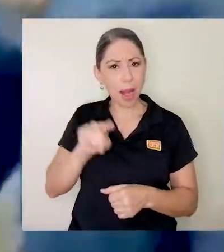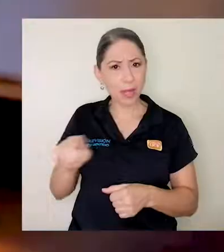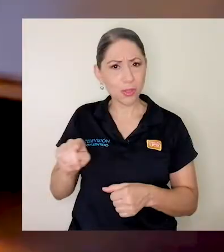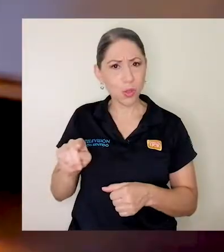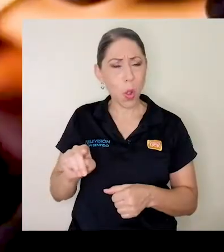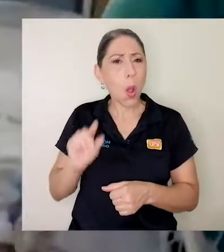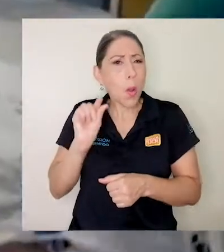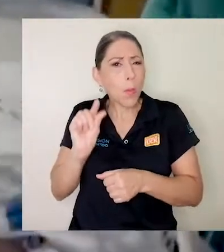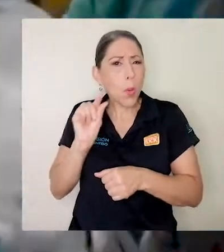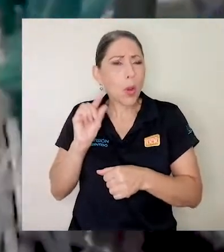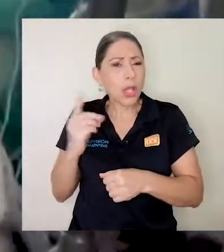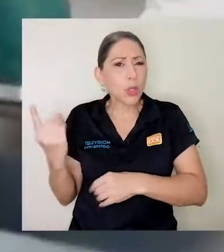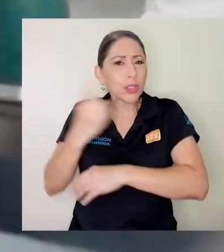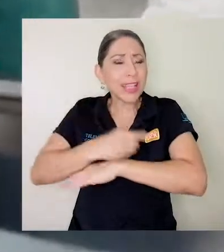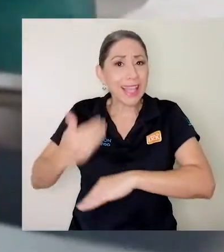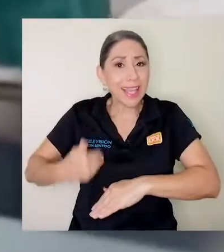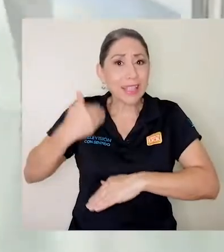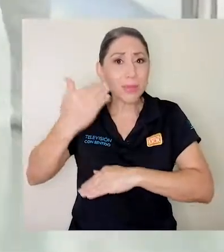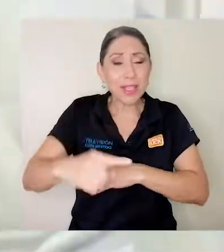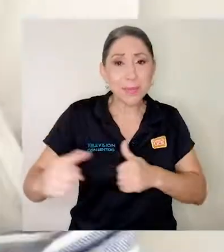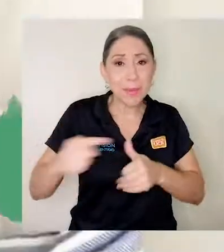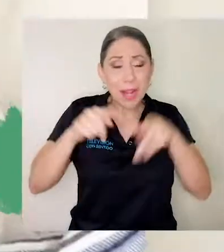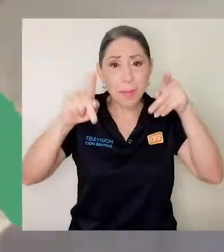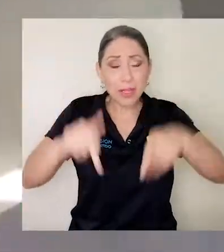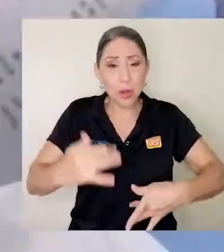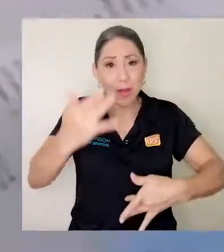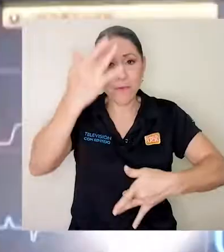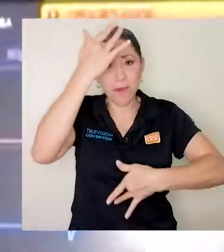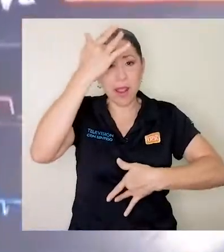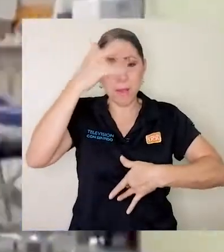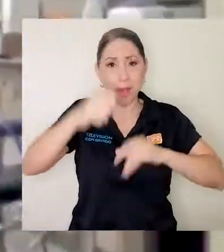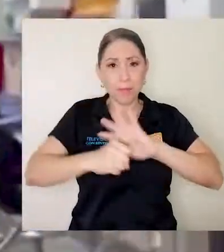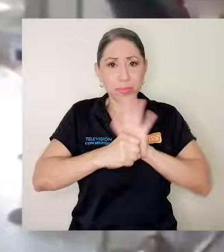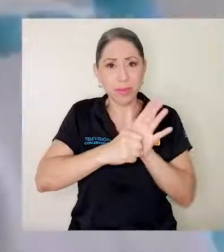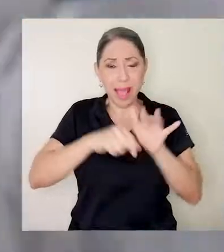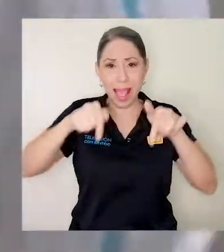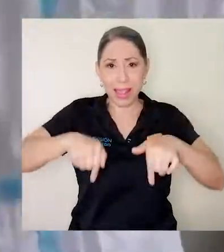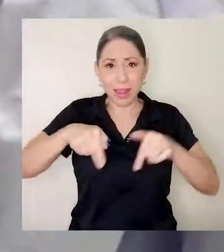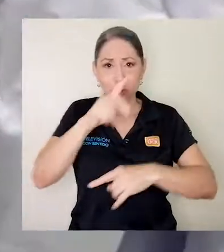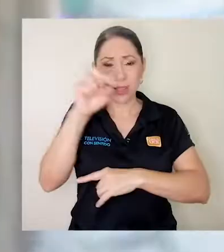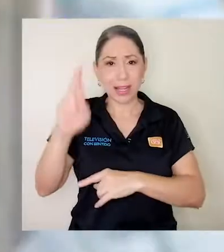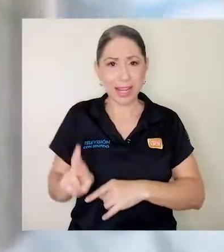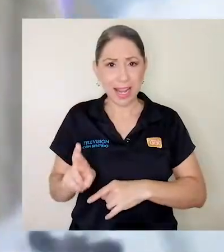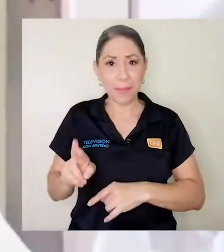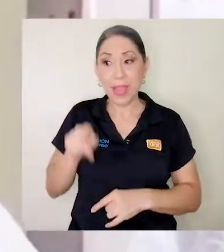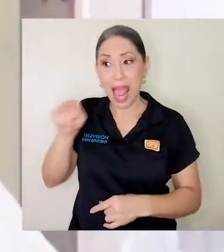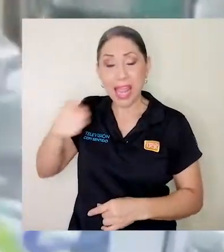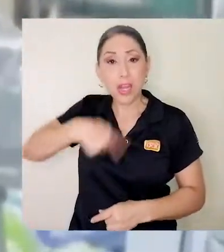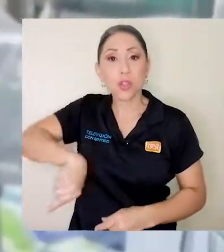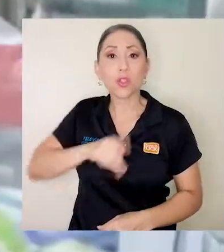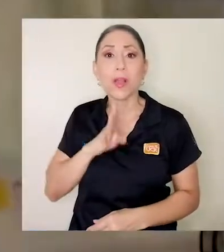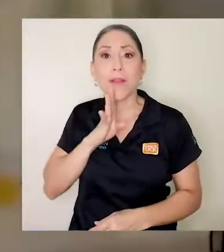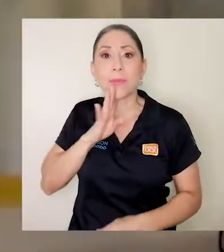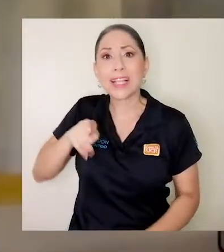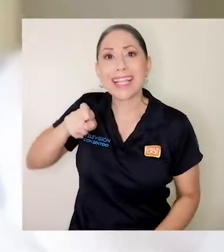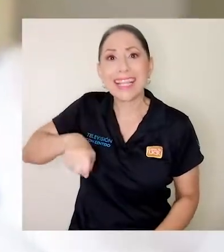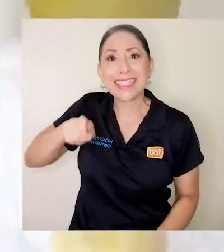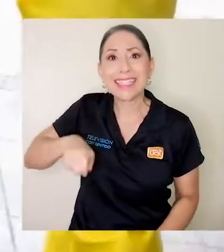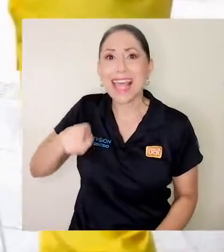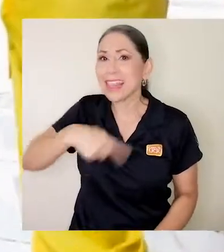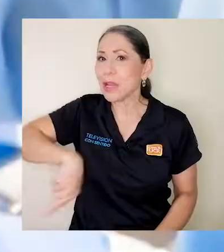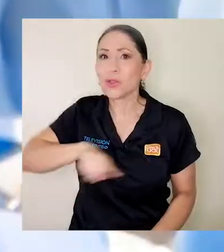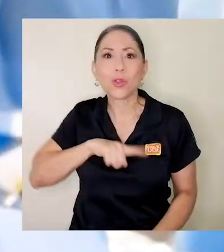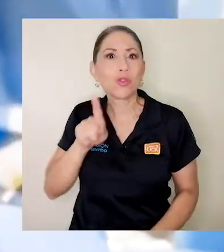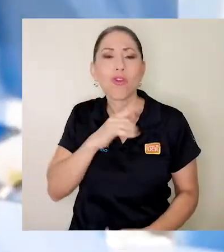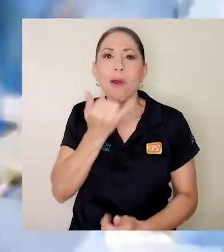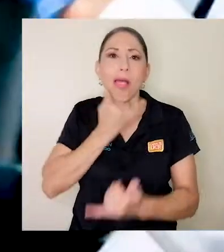pocos días que se diera el primer caso positivo en nuestro país. Y ahí nosotros expusimos la necesidad de no cometer los mismos errores